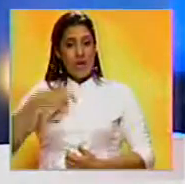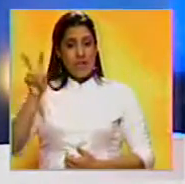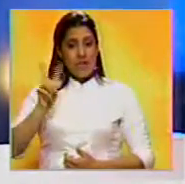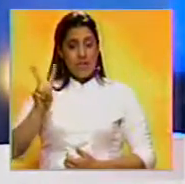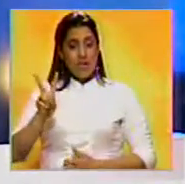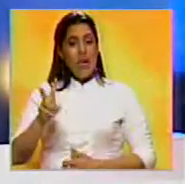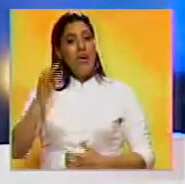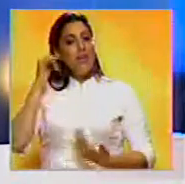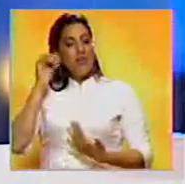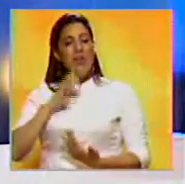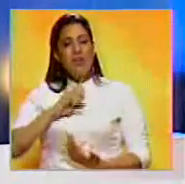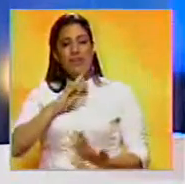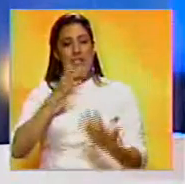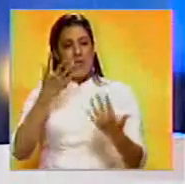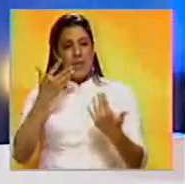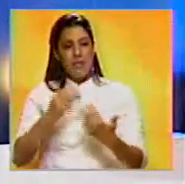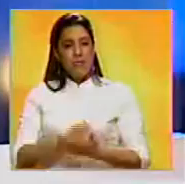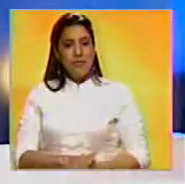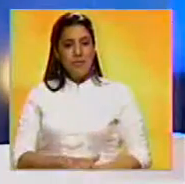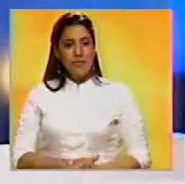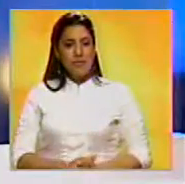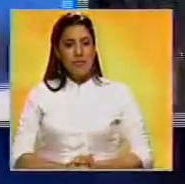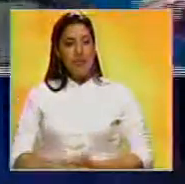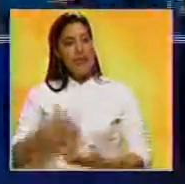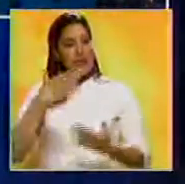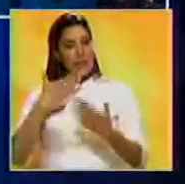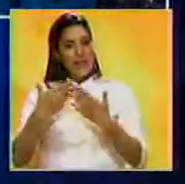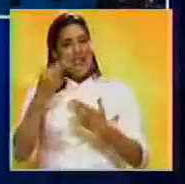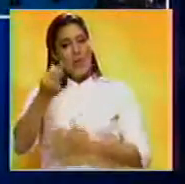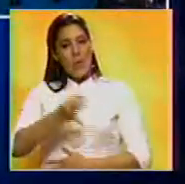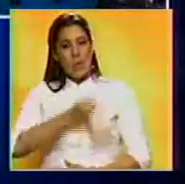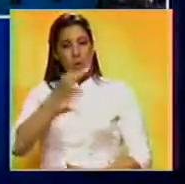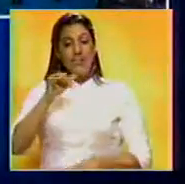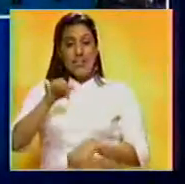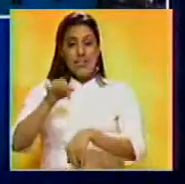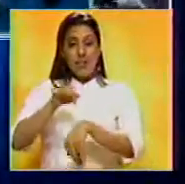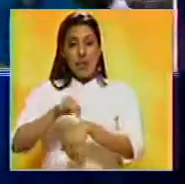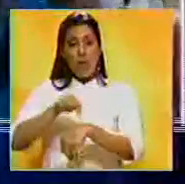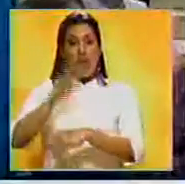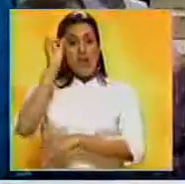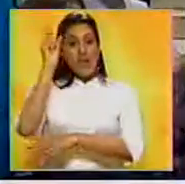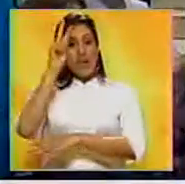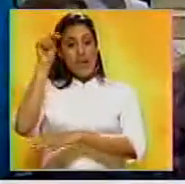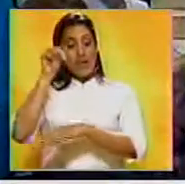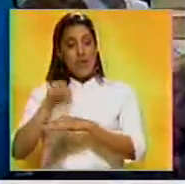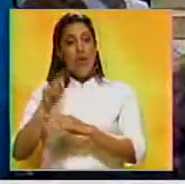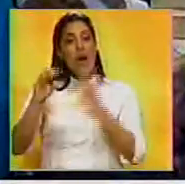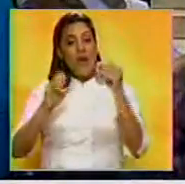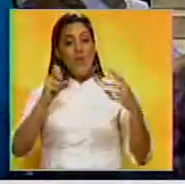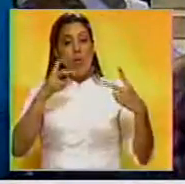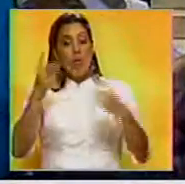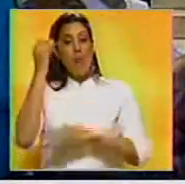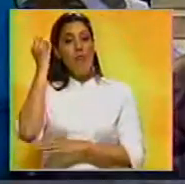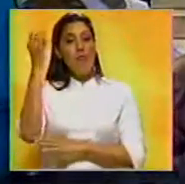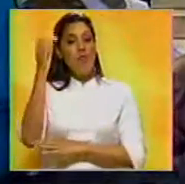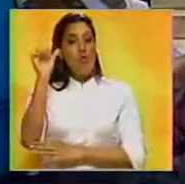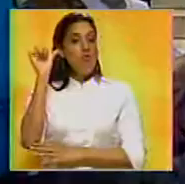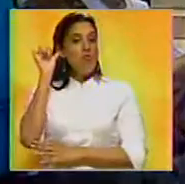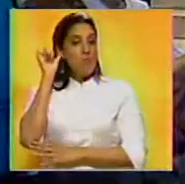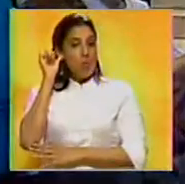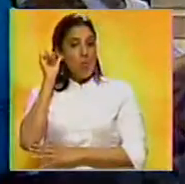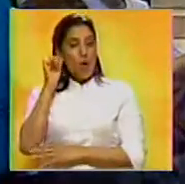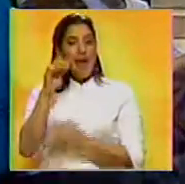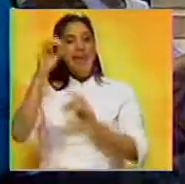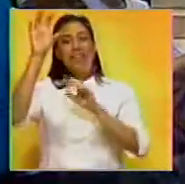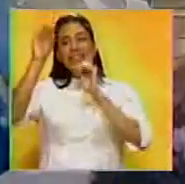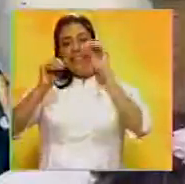venezolanas. Diana Vázquez tiene el reporte. Gracias, buenas tardes. A esta hora la Asamblea Nacional realiza el foro Mujeres, un